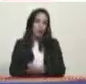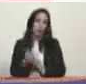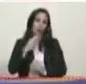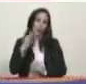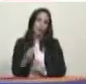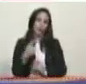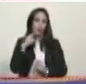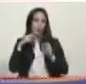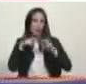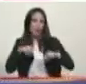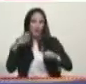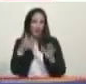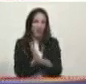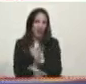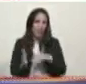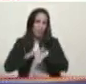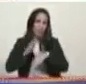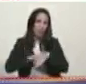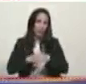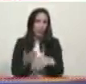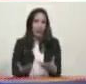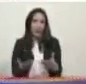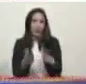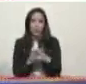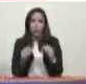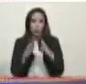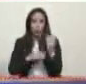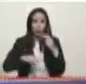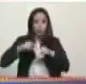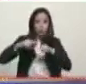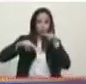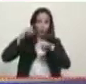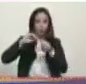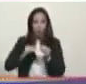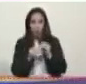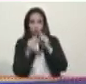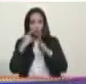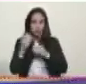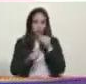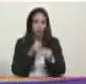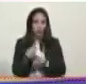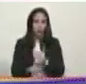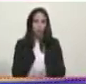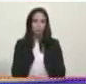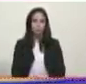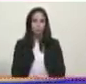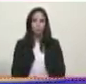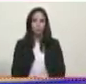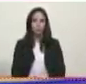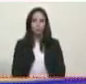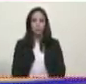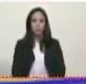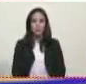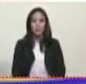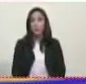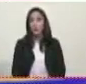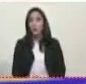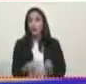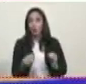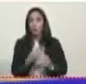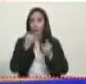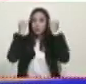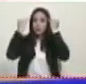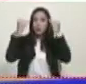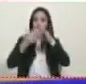verdaderamente investigar cuál es la capacidad o los mecanismos constructivos bajo los cuales están allí. Y a partir de este nuevo comienzo que